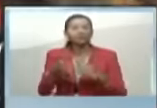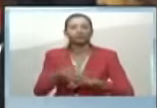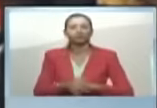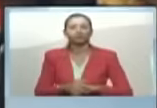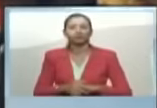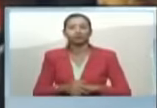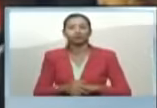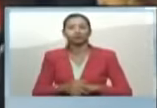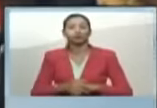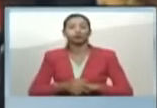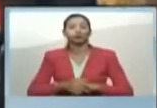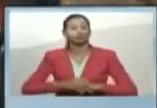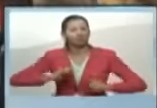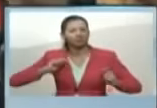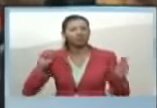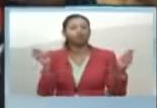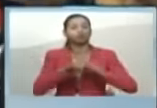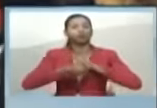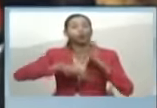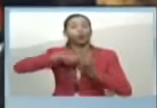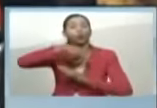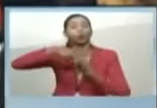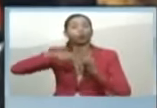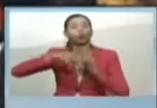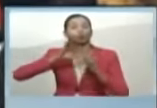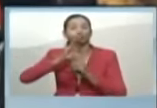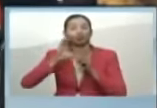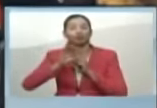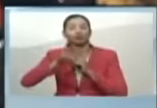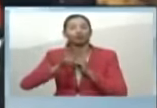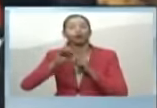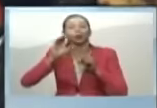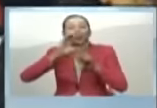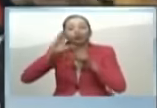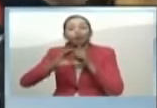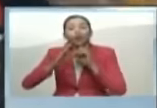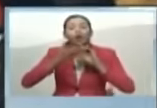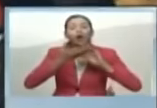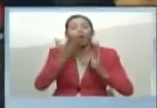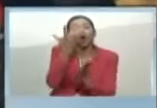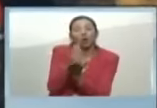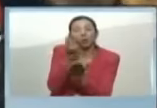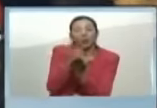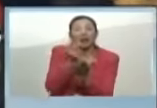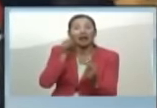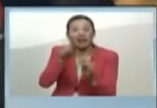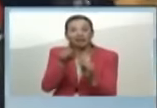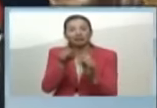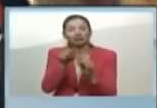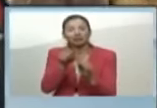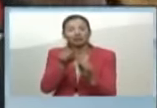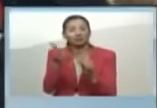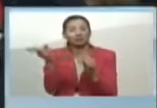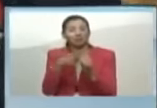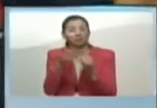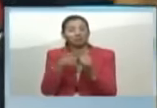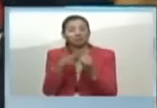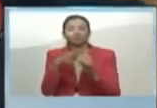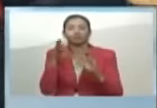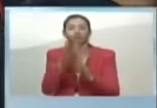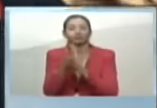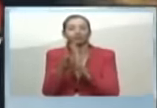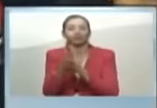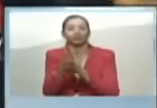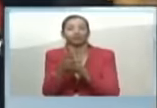la revolución cultural y la cultura comunal. Y esa la convertimos priorizada en